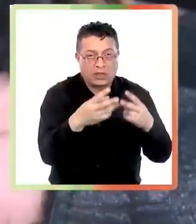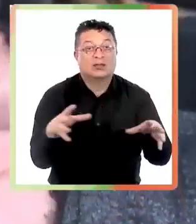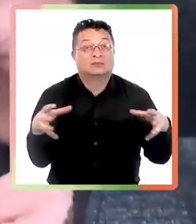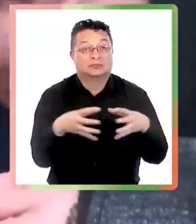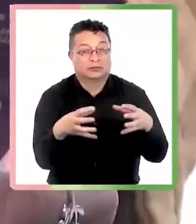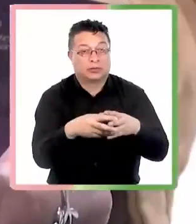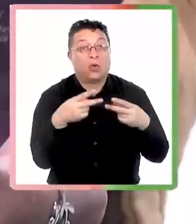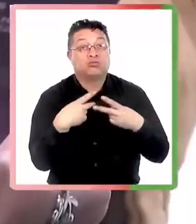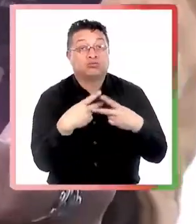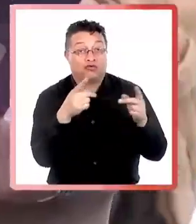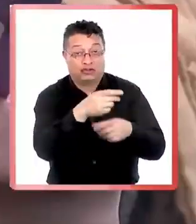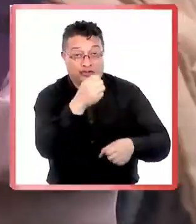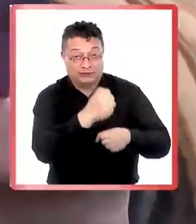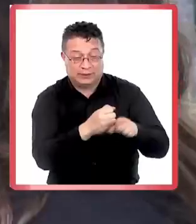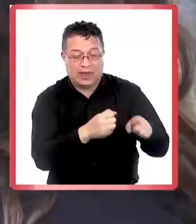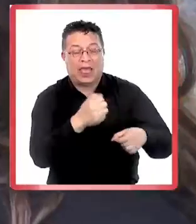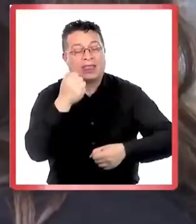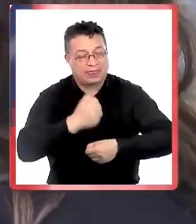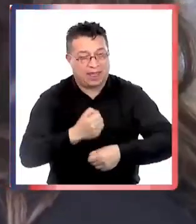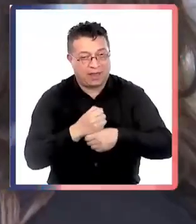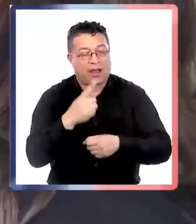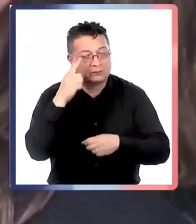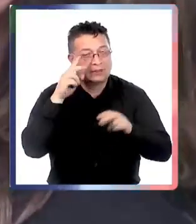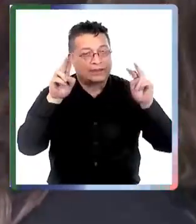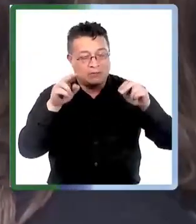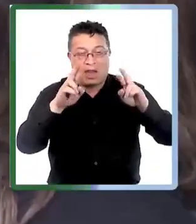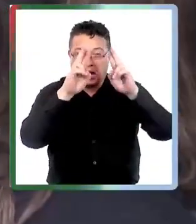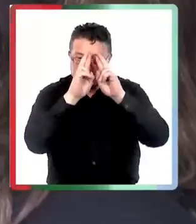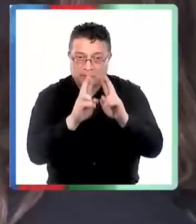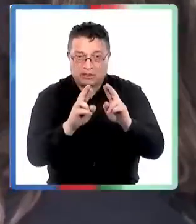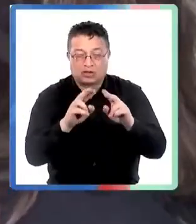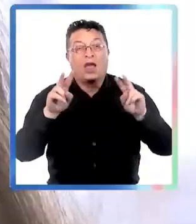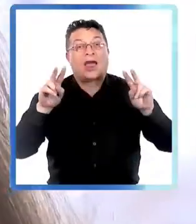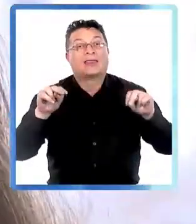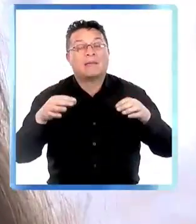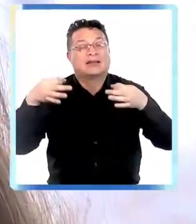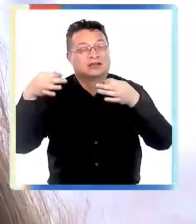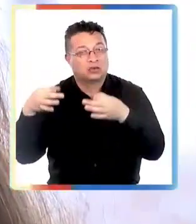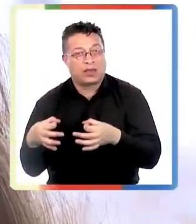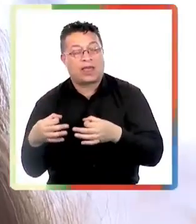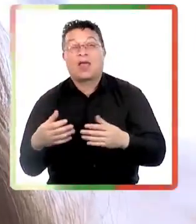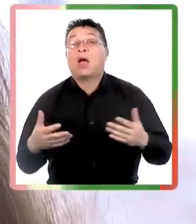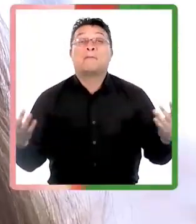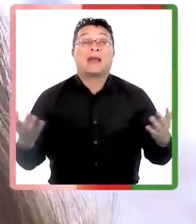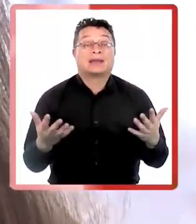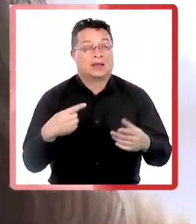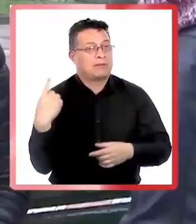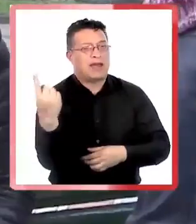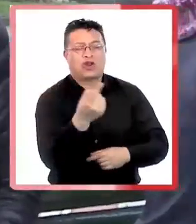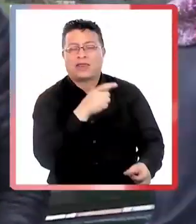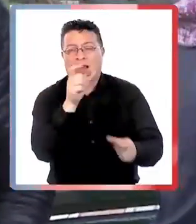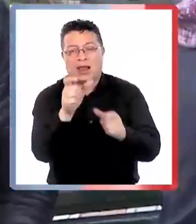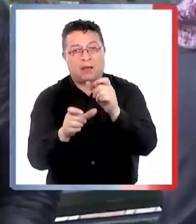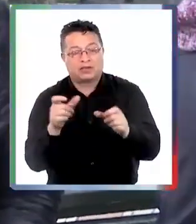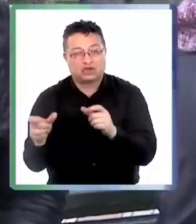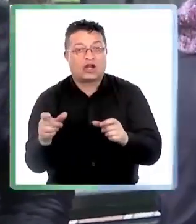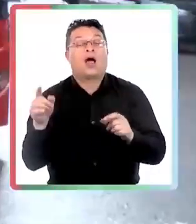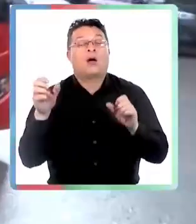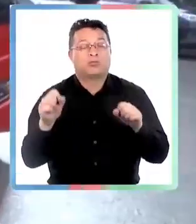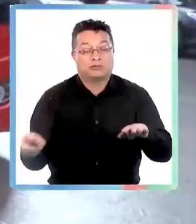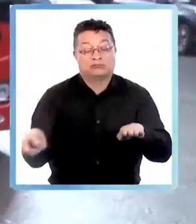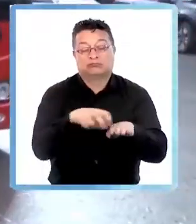Transporte, que los gremios de transporte público están trabajando en el área del respeto, en el área de la seguridad, para que todos los usuarios y las